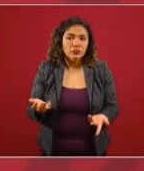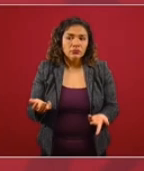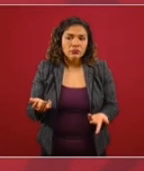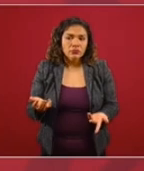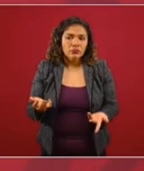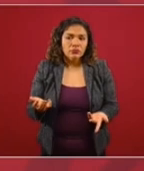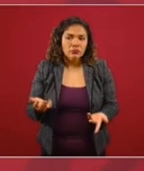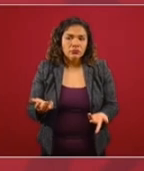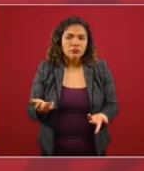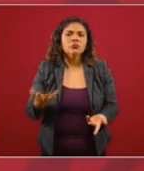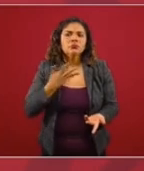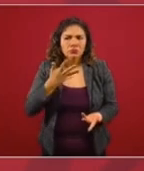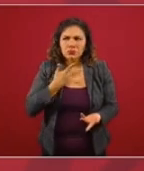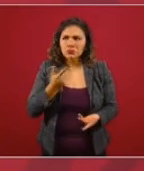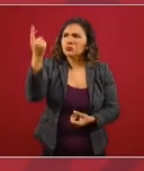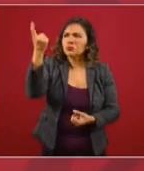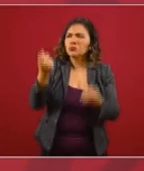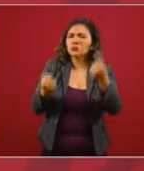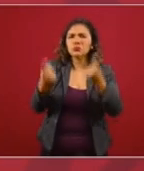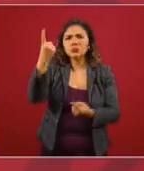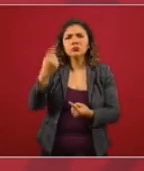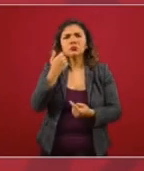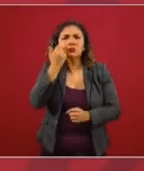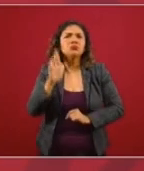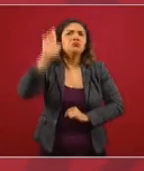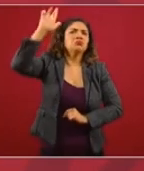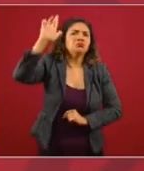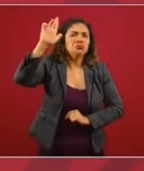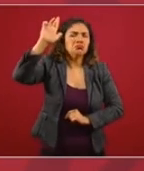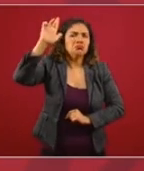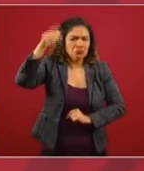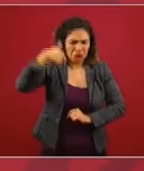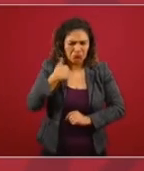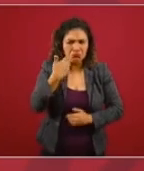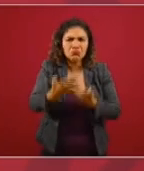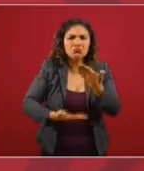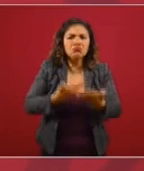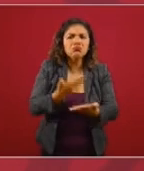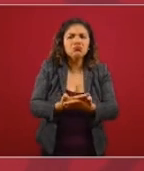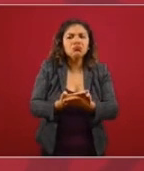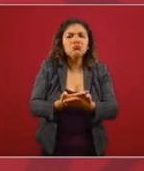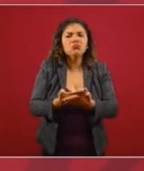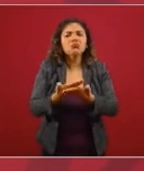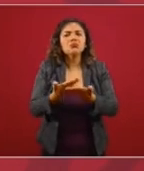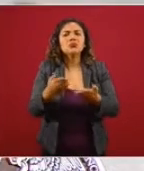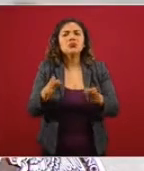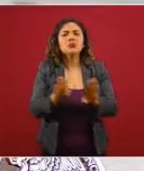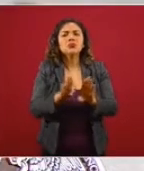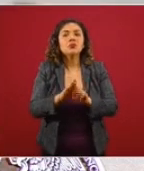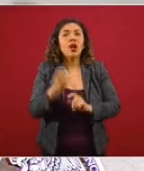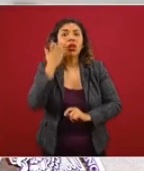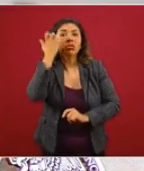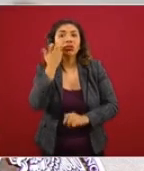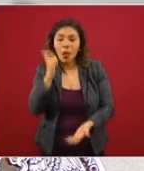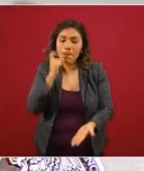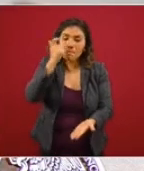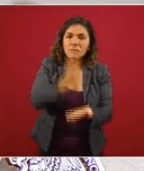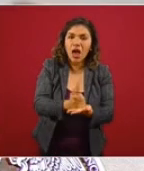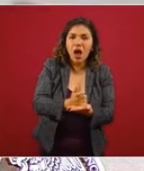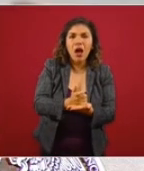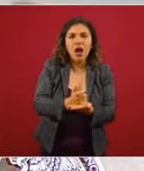Ya hay un ofrecimiento de que por el sobreprecio que pagaron